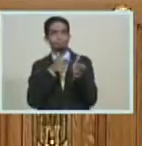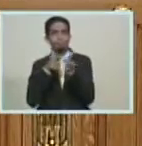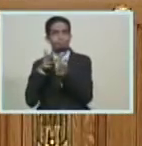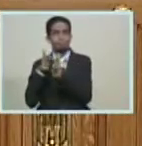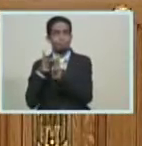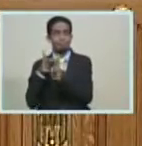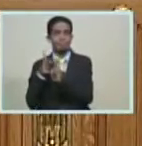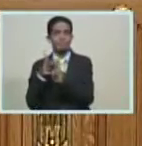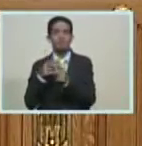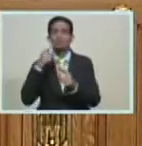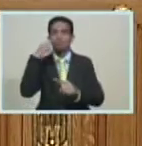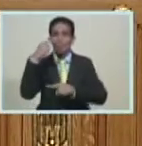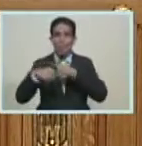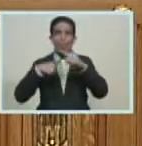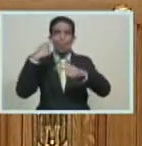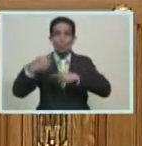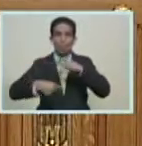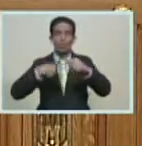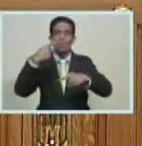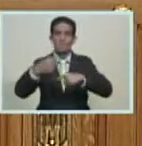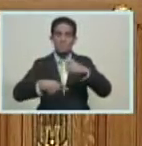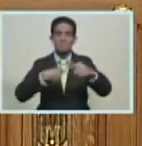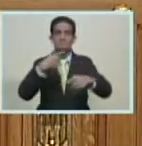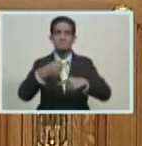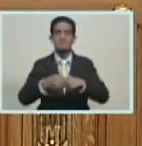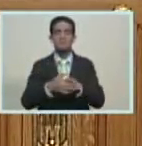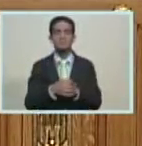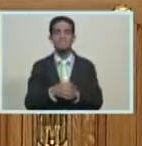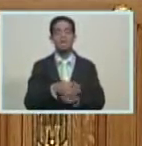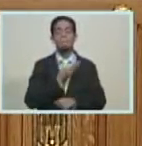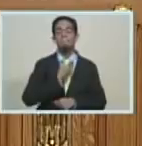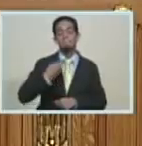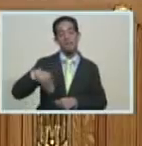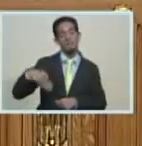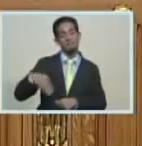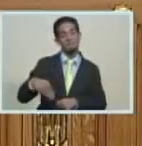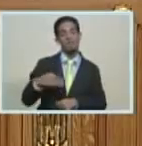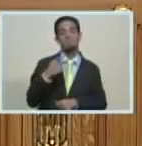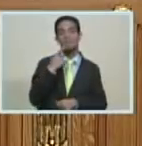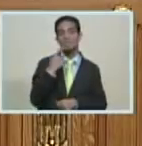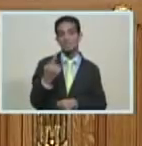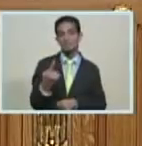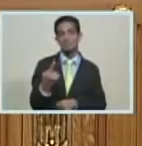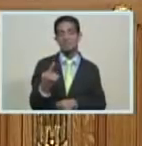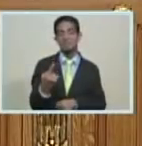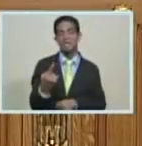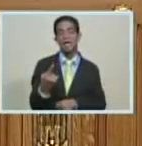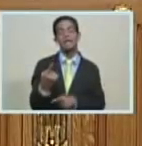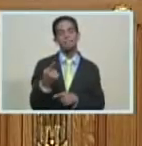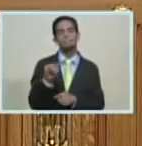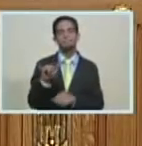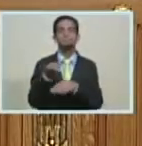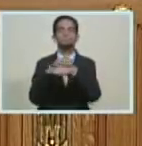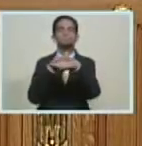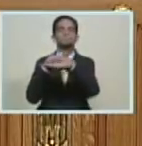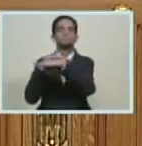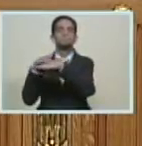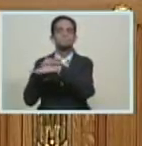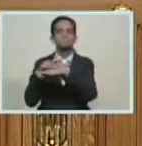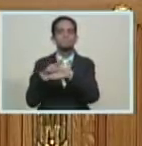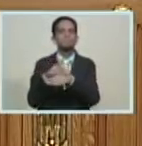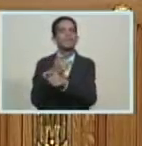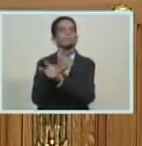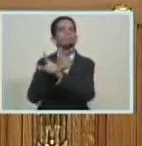cayéndose a tiro todos los días. Y el presidente Rafael Caldera decretó un indulto para todos los